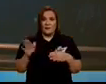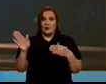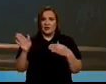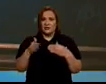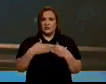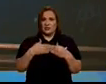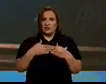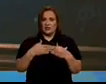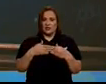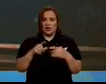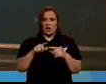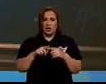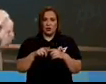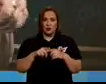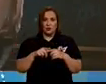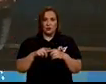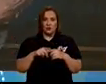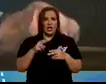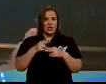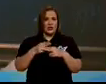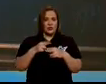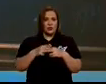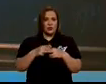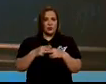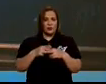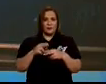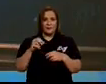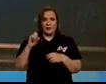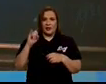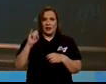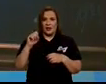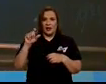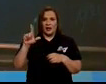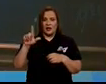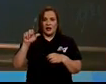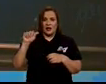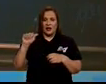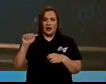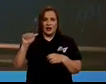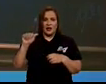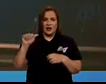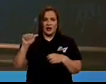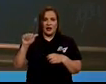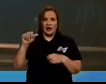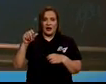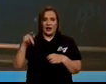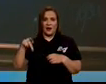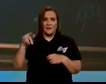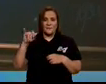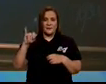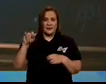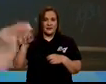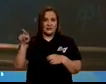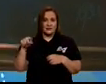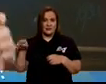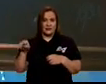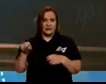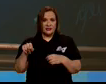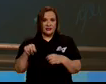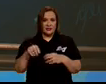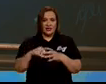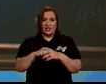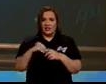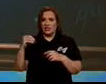El lápiz informó del fusilamiento de Victoria Lorenzo, lo empastelaron. Le quitaron la imprenta ya